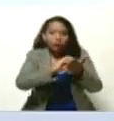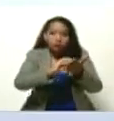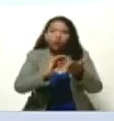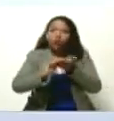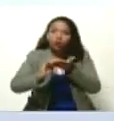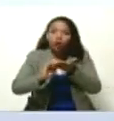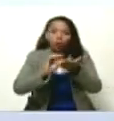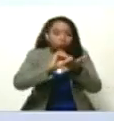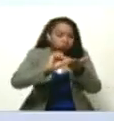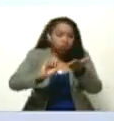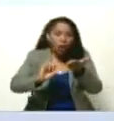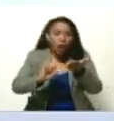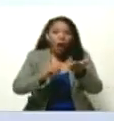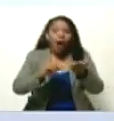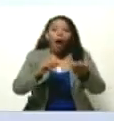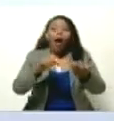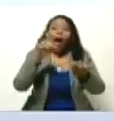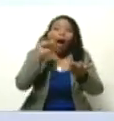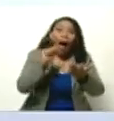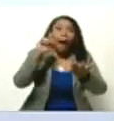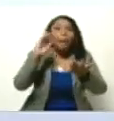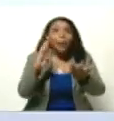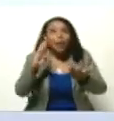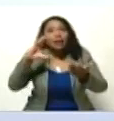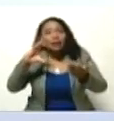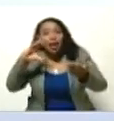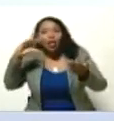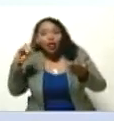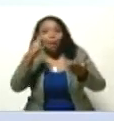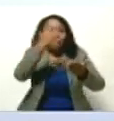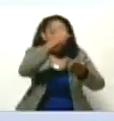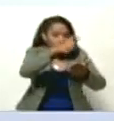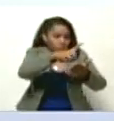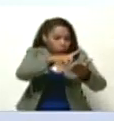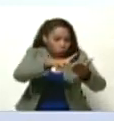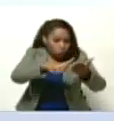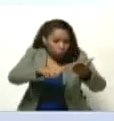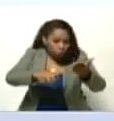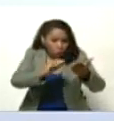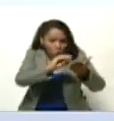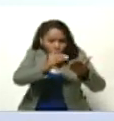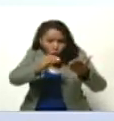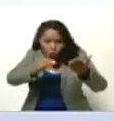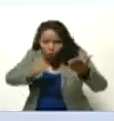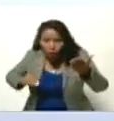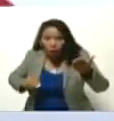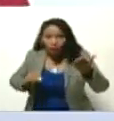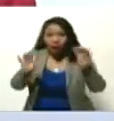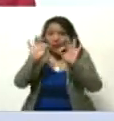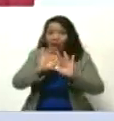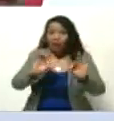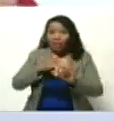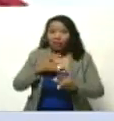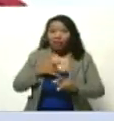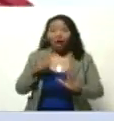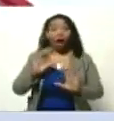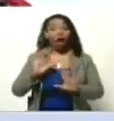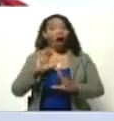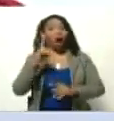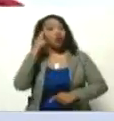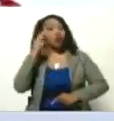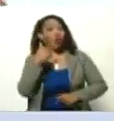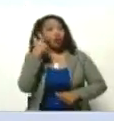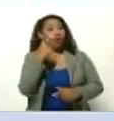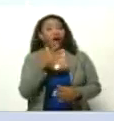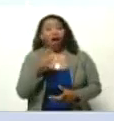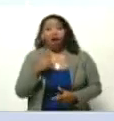En orden alfabético según el primer nombre, para que nadie vaya a sentir que la lista es prelatoria y tiene